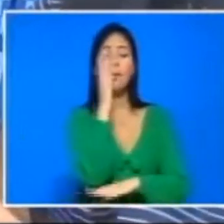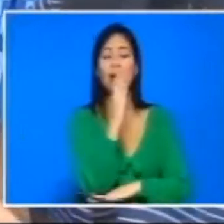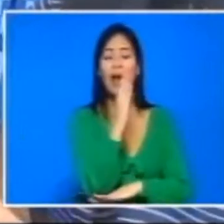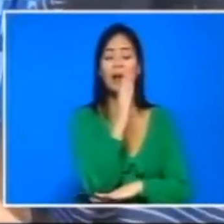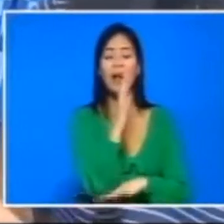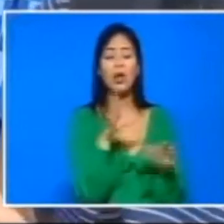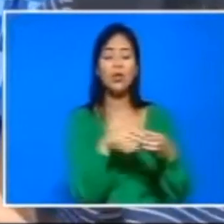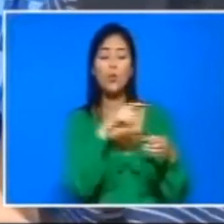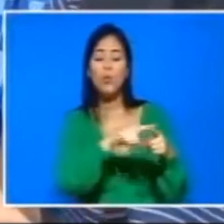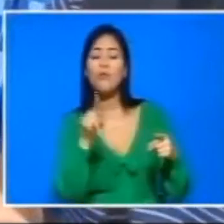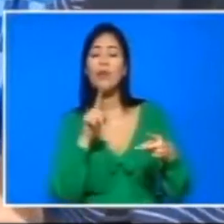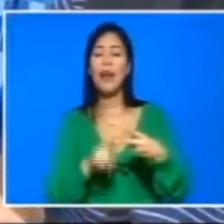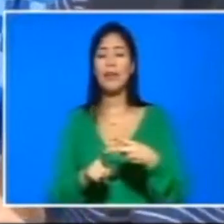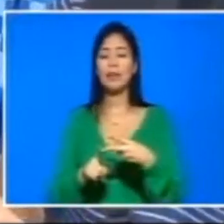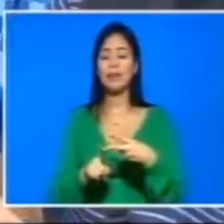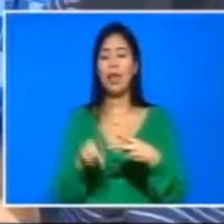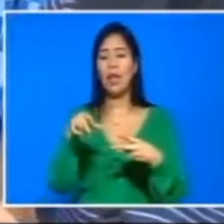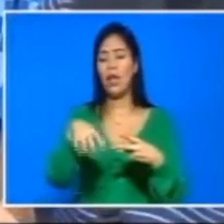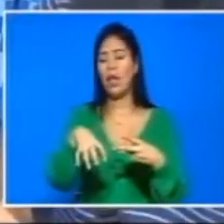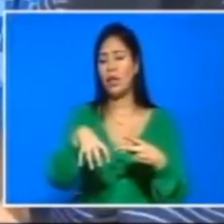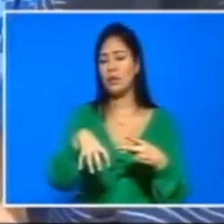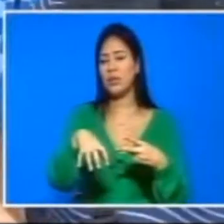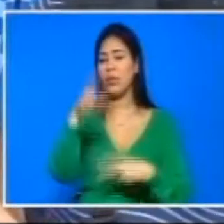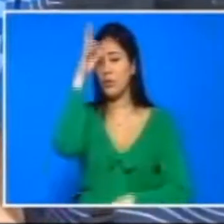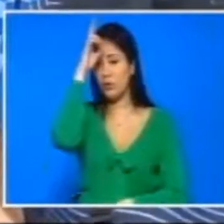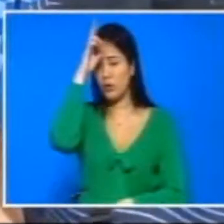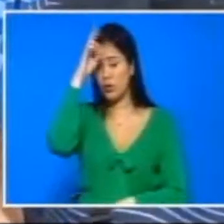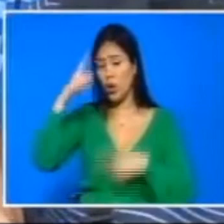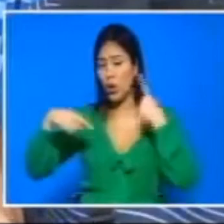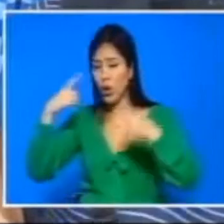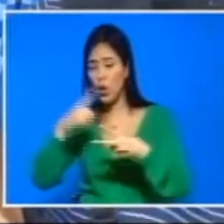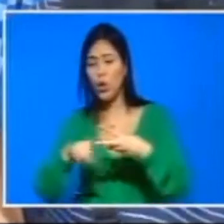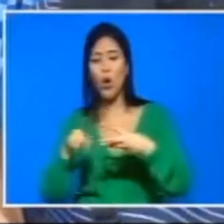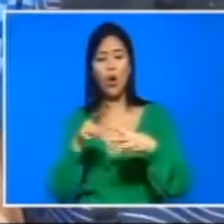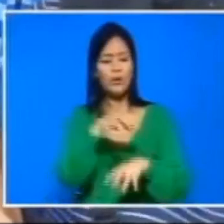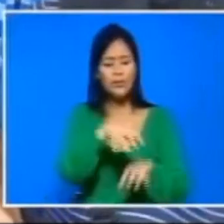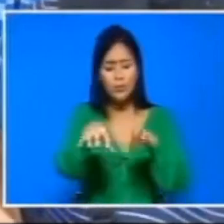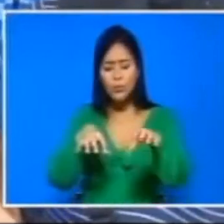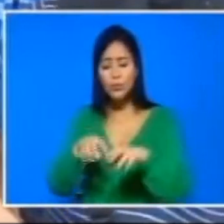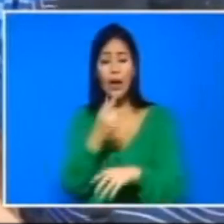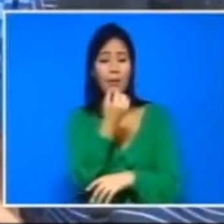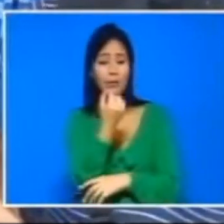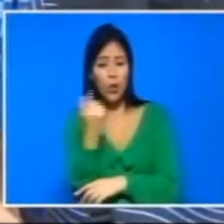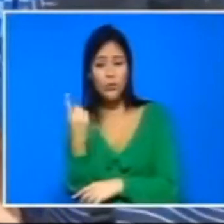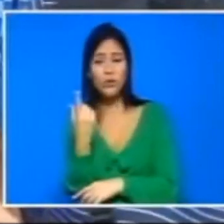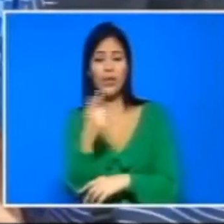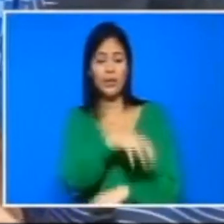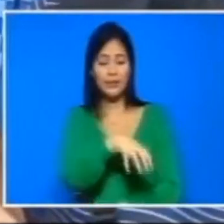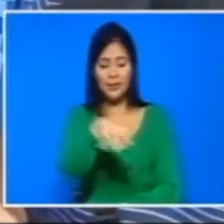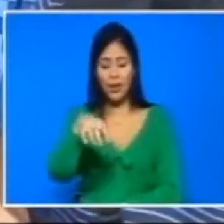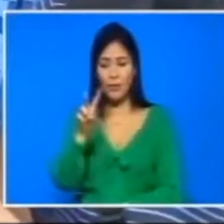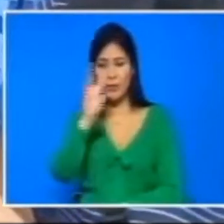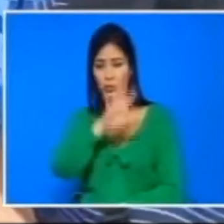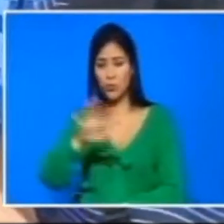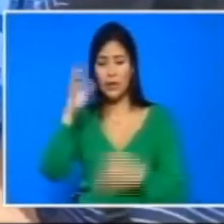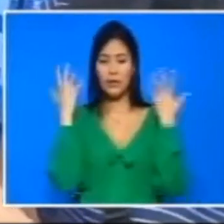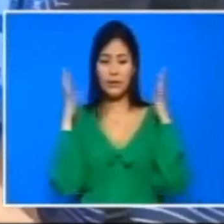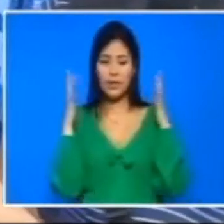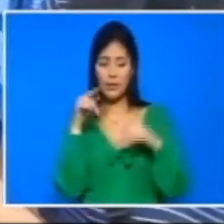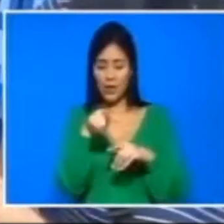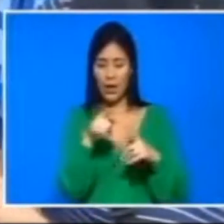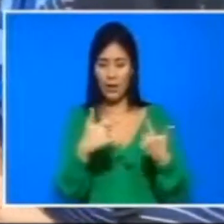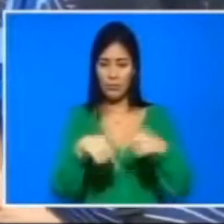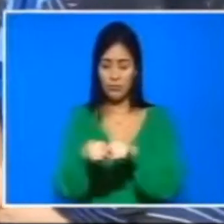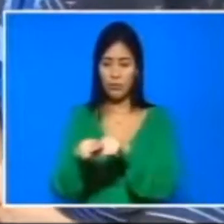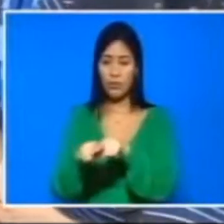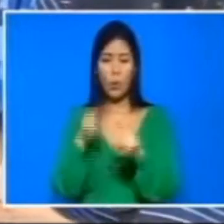Zaragoza, en el estado Falcón con los Locos de la Vela, y así sucesivamente en 11 estados del país. Esta fundación nacional